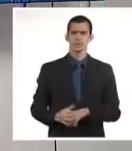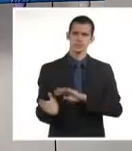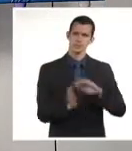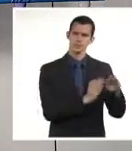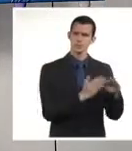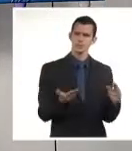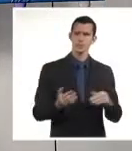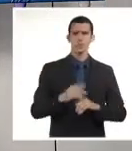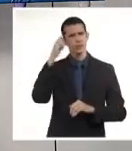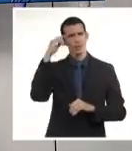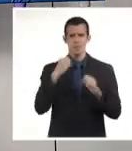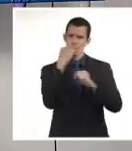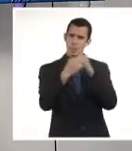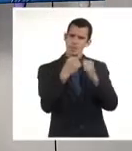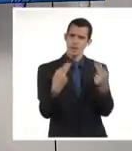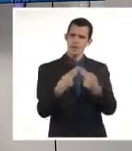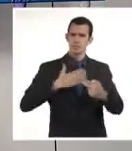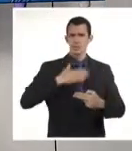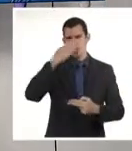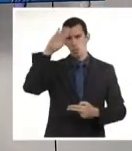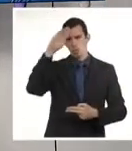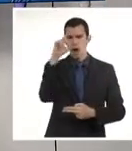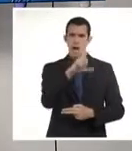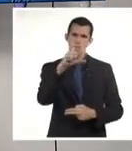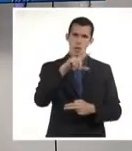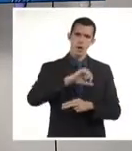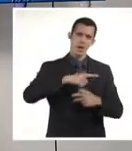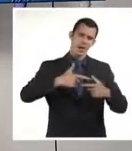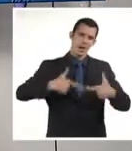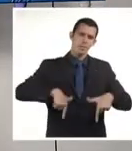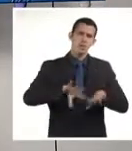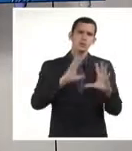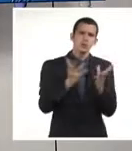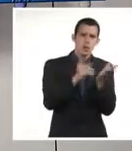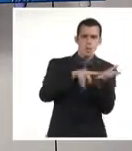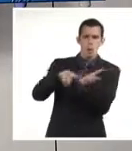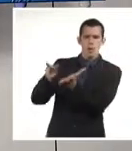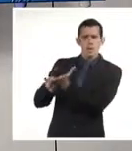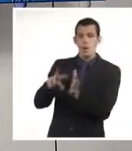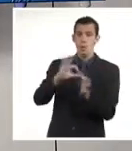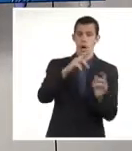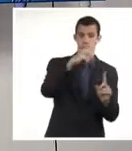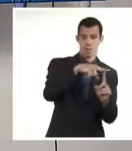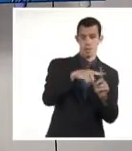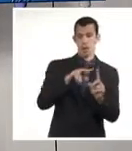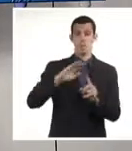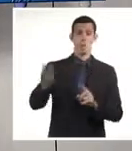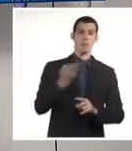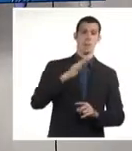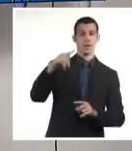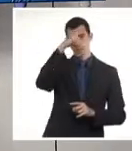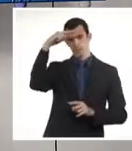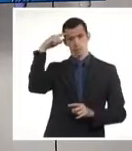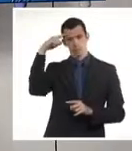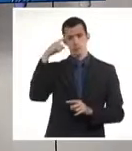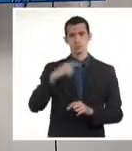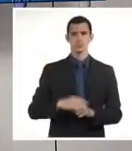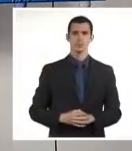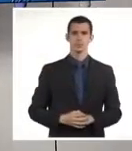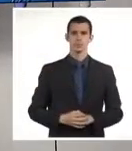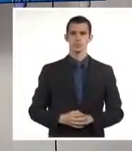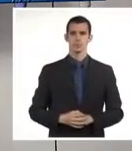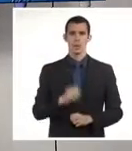camagüey logró el título por provincias hoy al cerrar el certamen y enseguida por aguantar a muy sancti spíritus entre lo trascendental en la última jornada